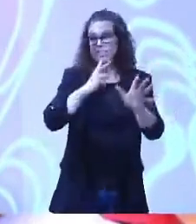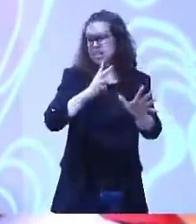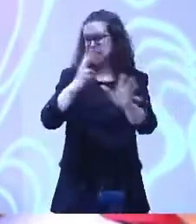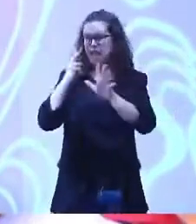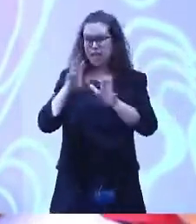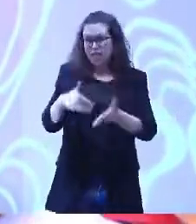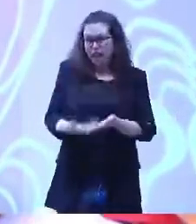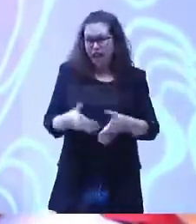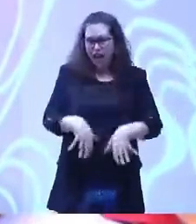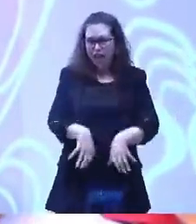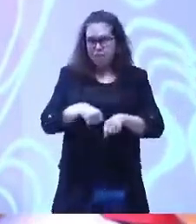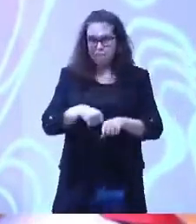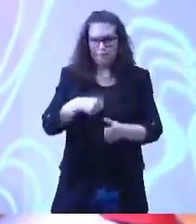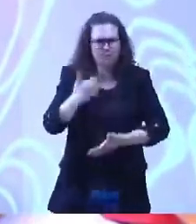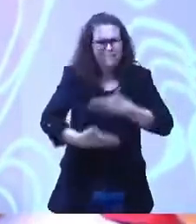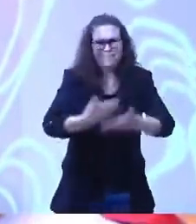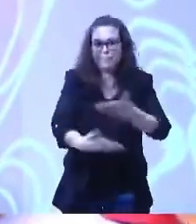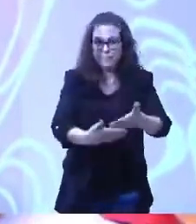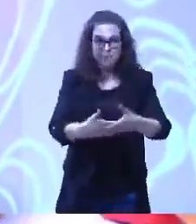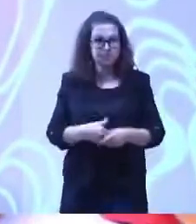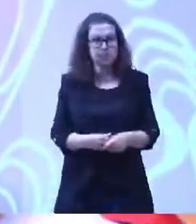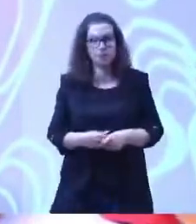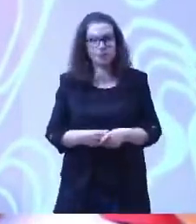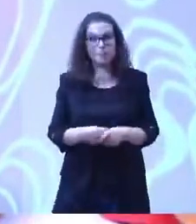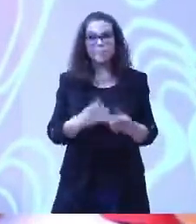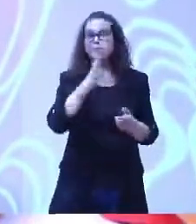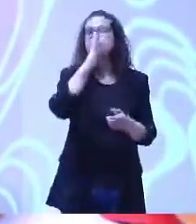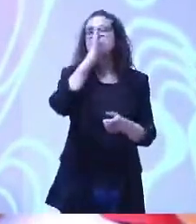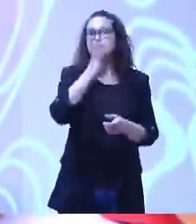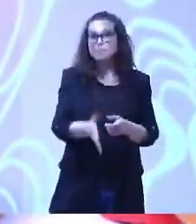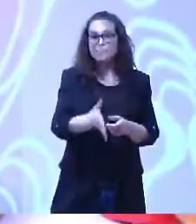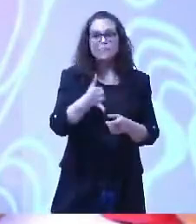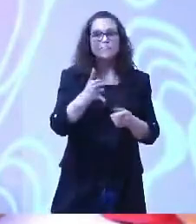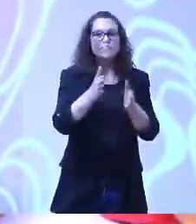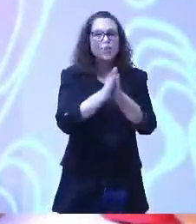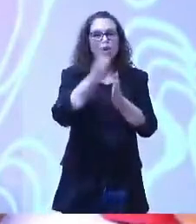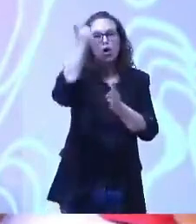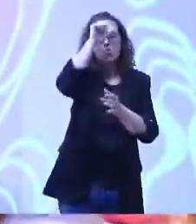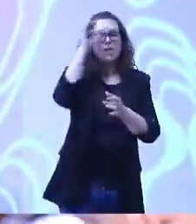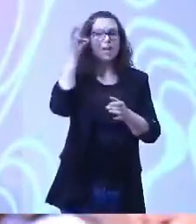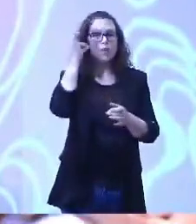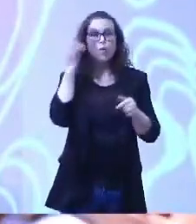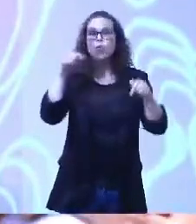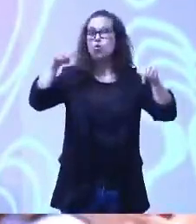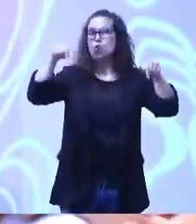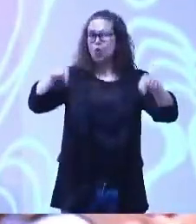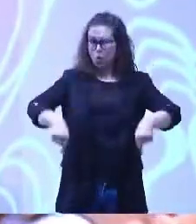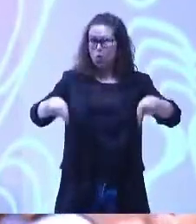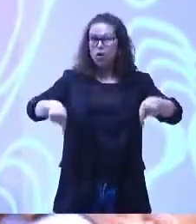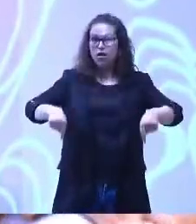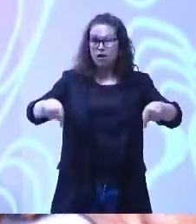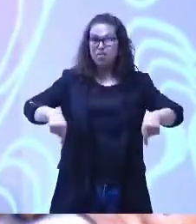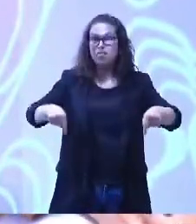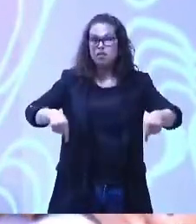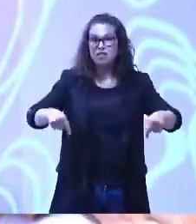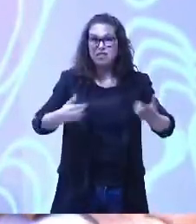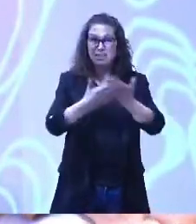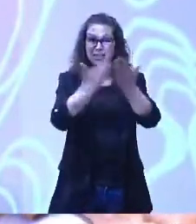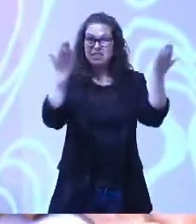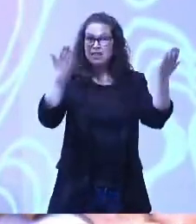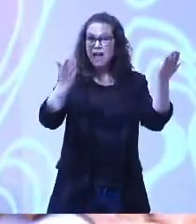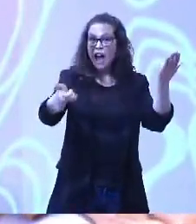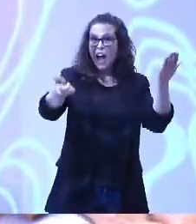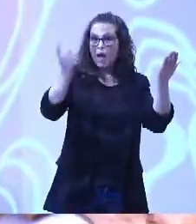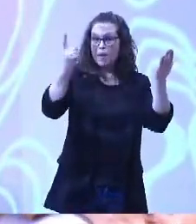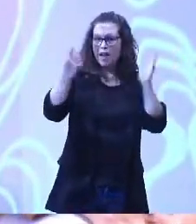parte. Por eso, compañeros y compañeras, hoy más que nunca, ante la amenaza que tenemos enfrente